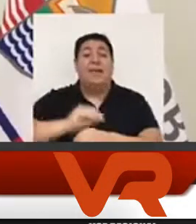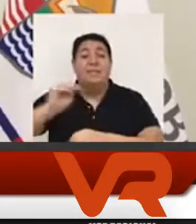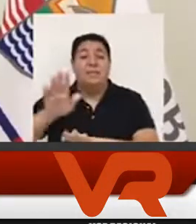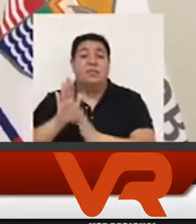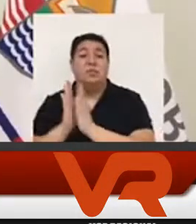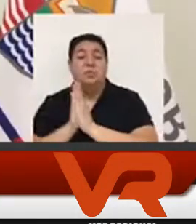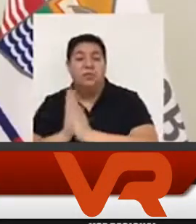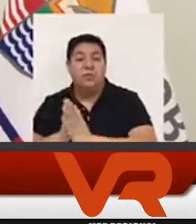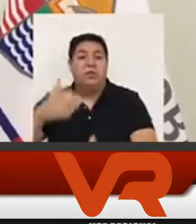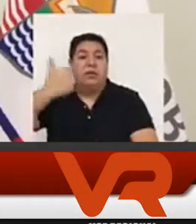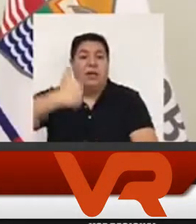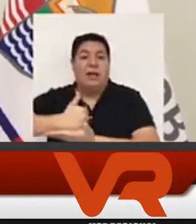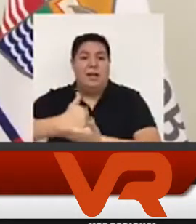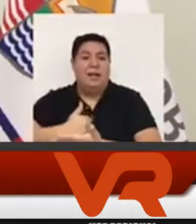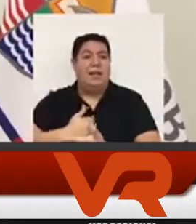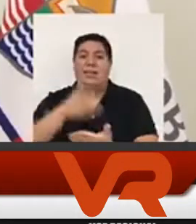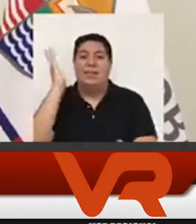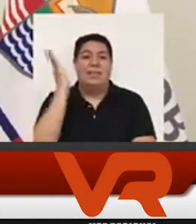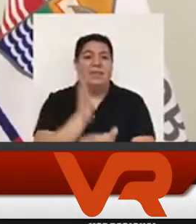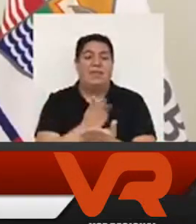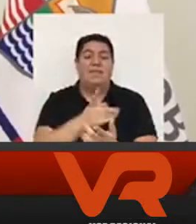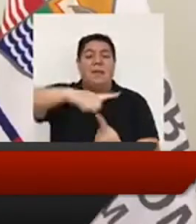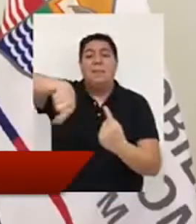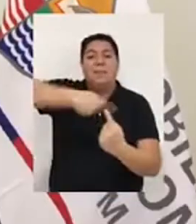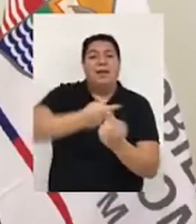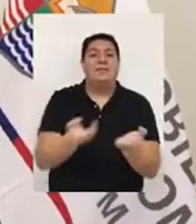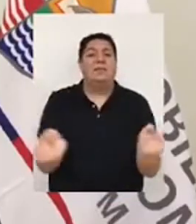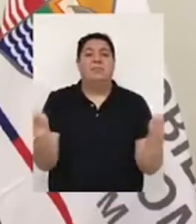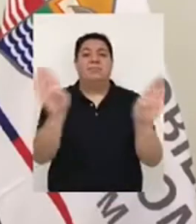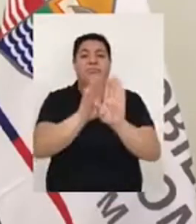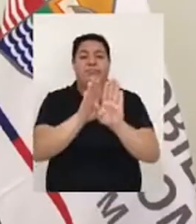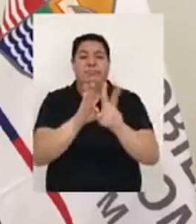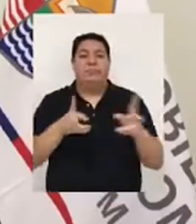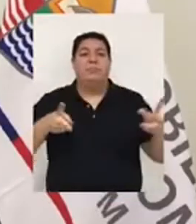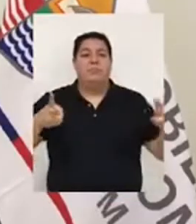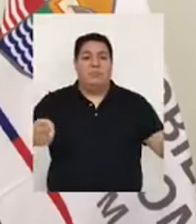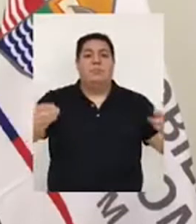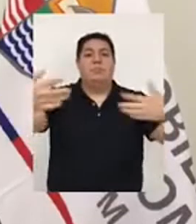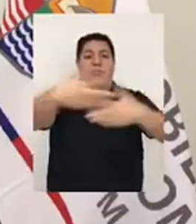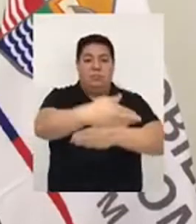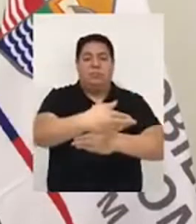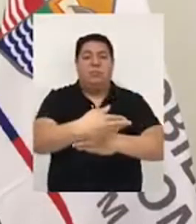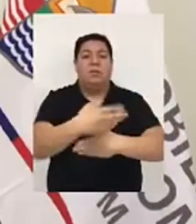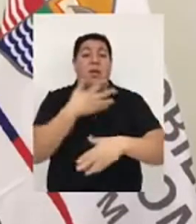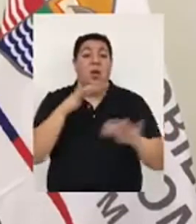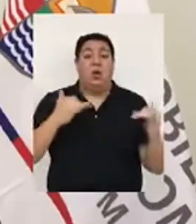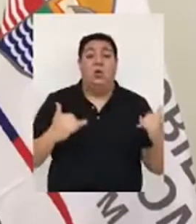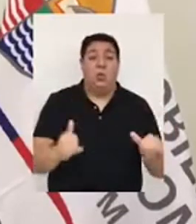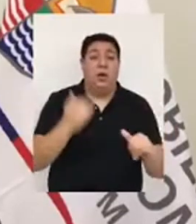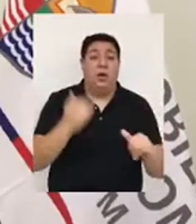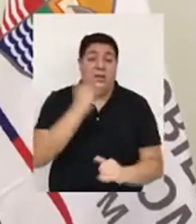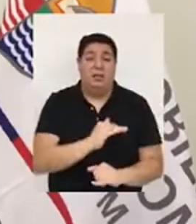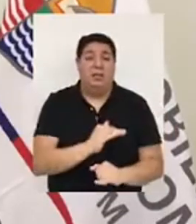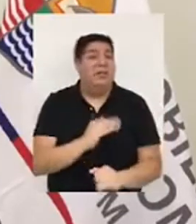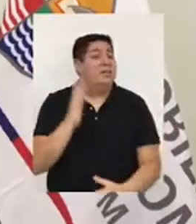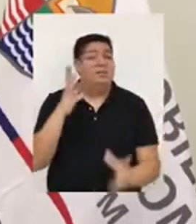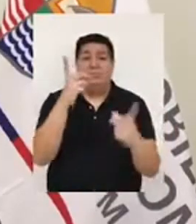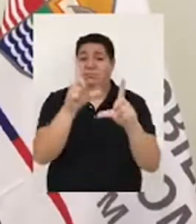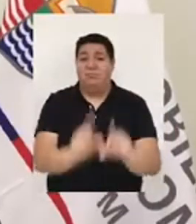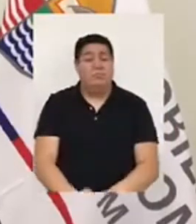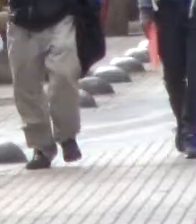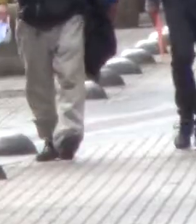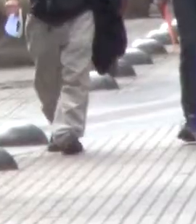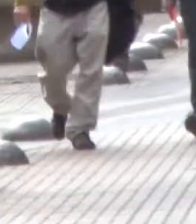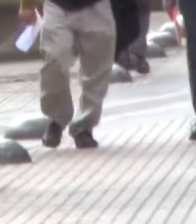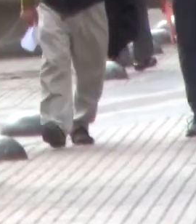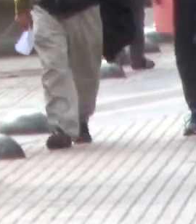de cerrar las plazas, cerrar donde están los juegos de niños para evitar esta propagación de